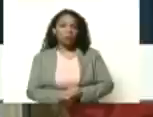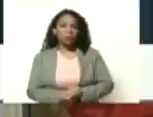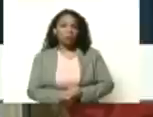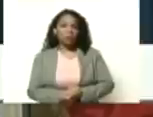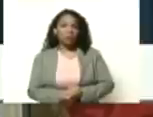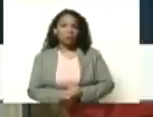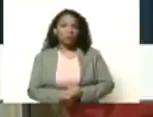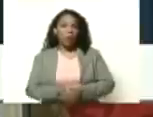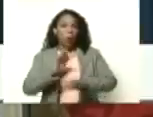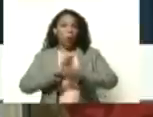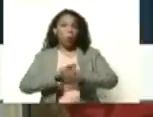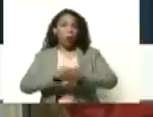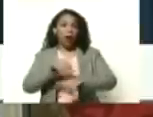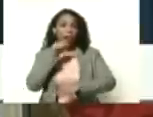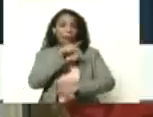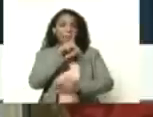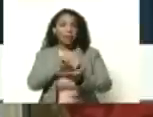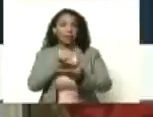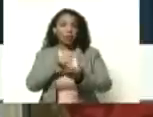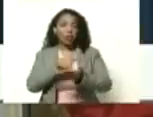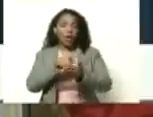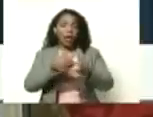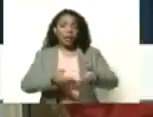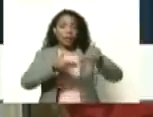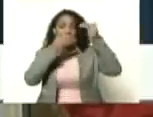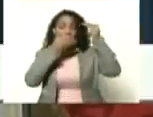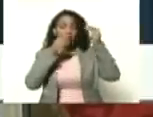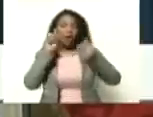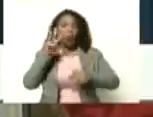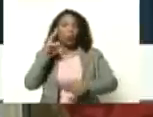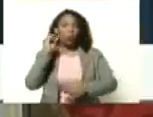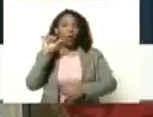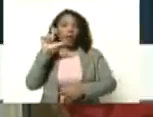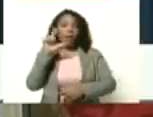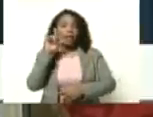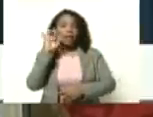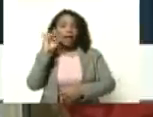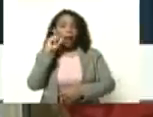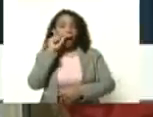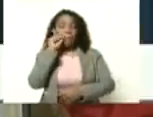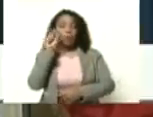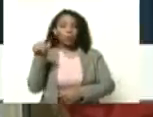por el haber participado en el secuestro de williams frank y house